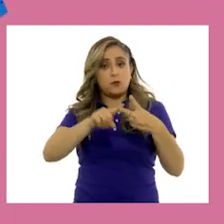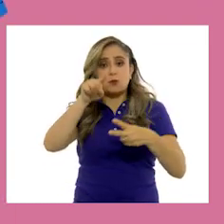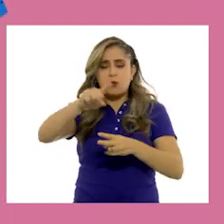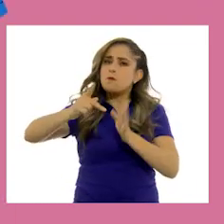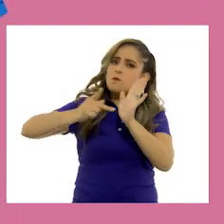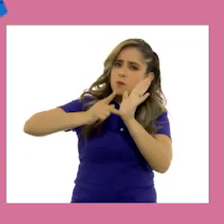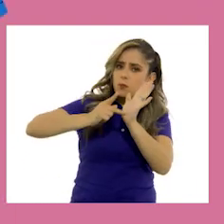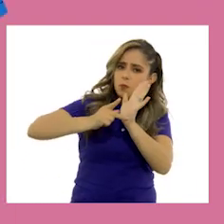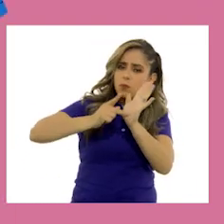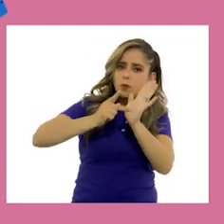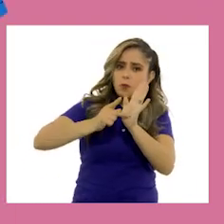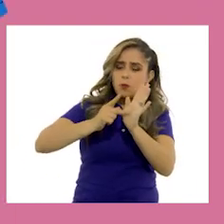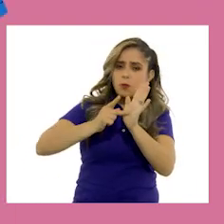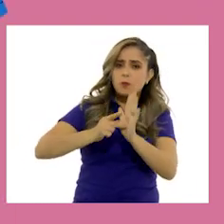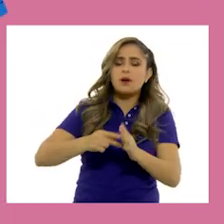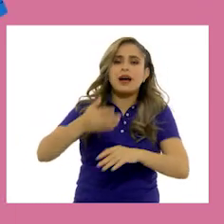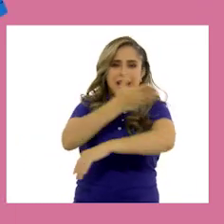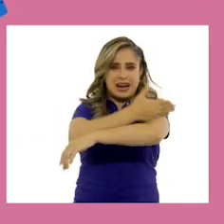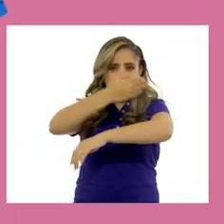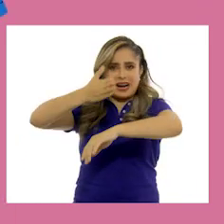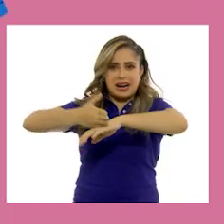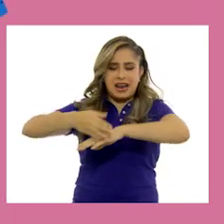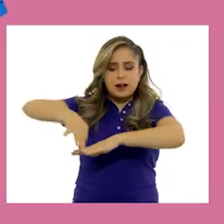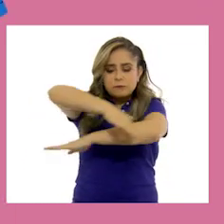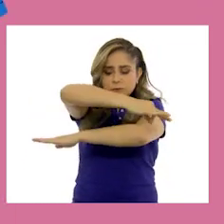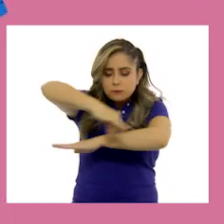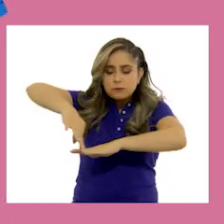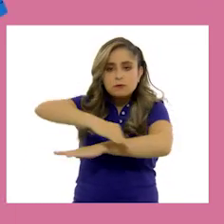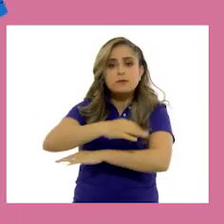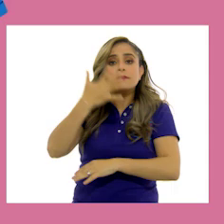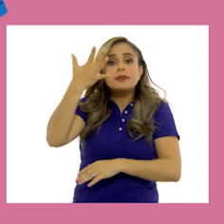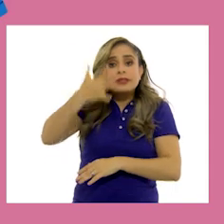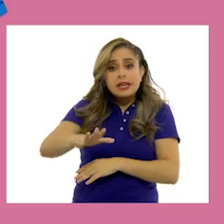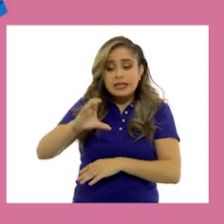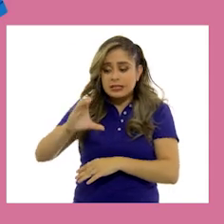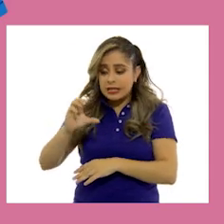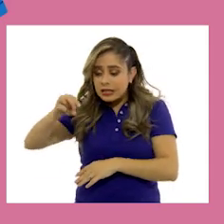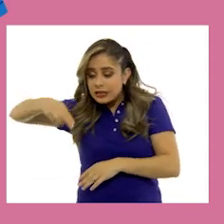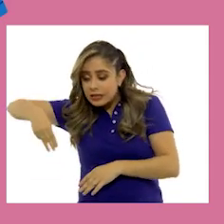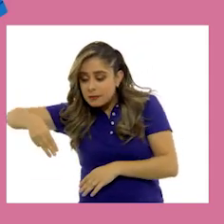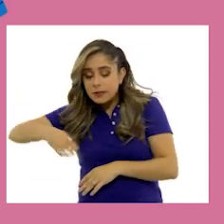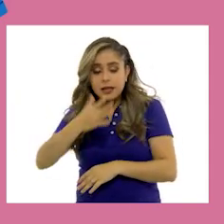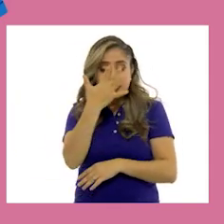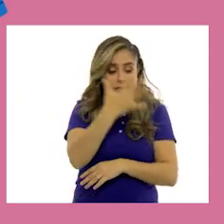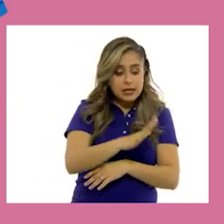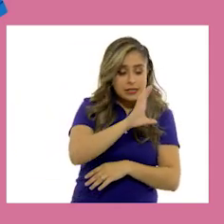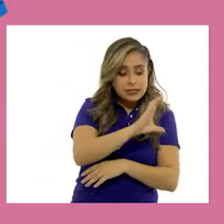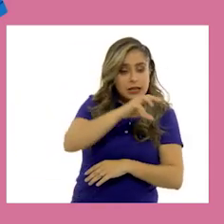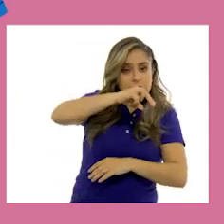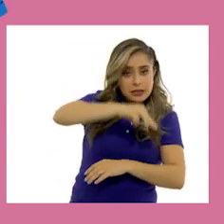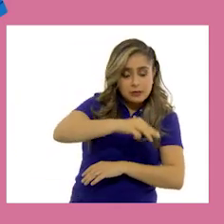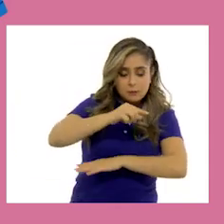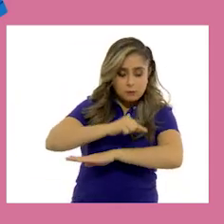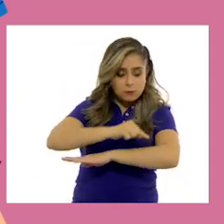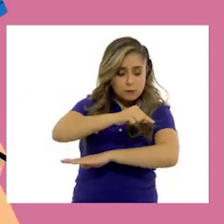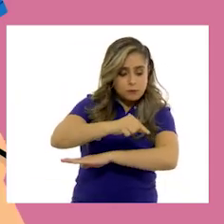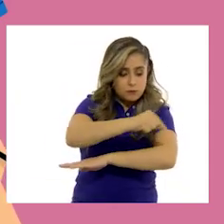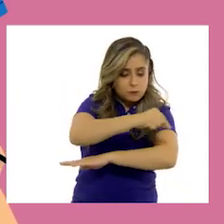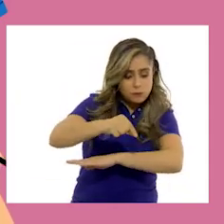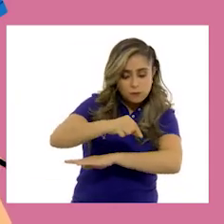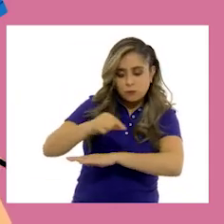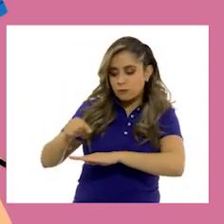el plumón o la pluma y con ayuda de la regla 10 centímetros de largo, partiendo de abajo hacia